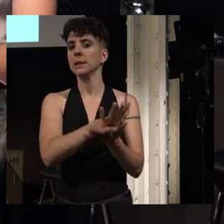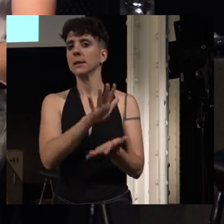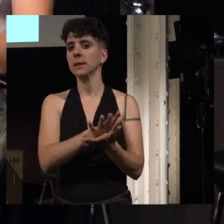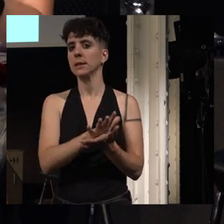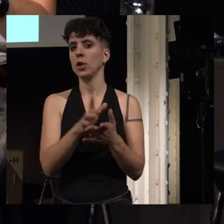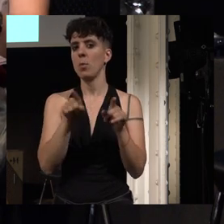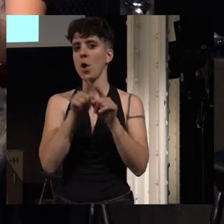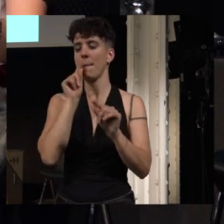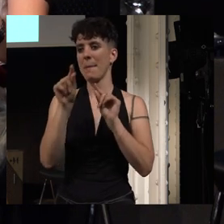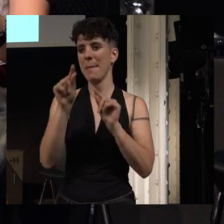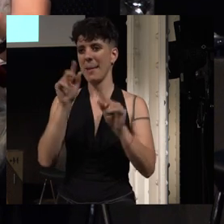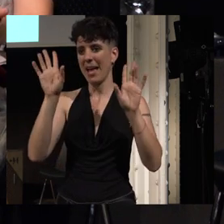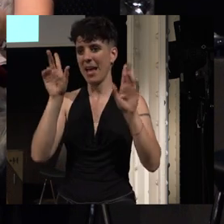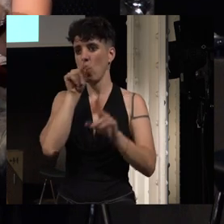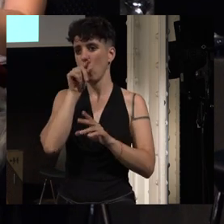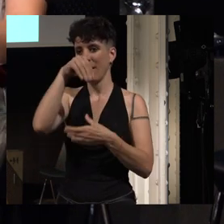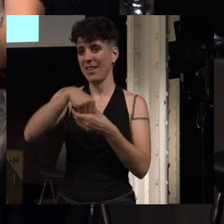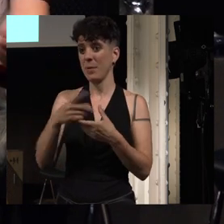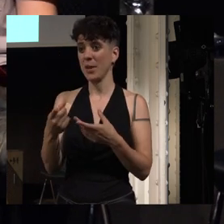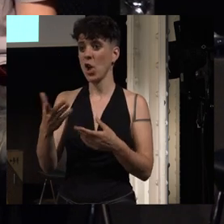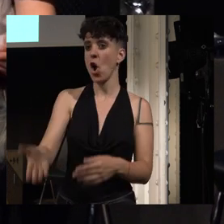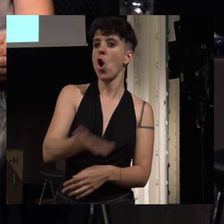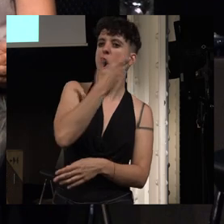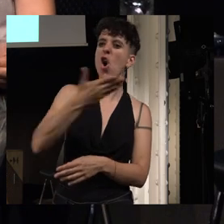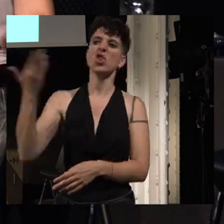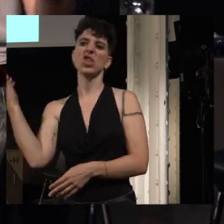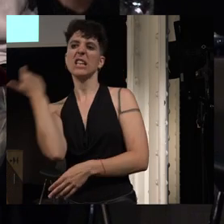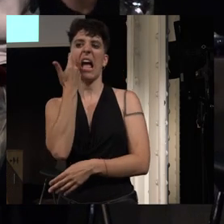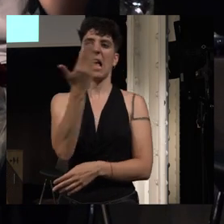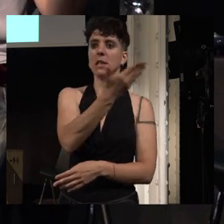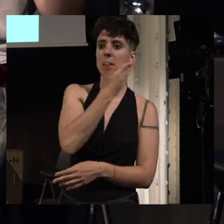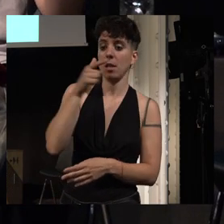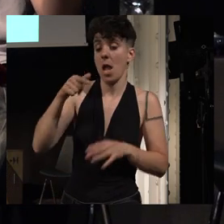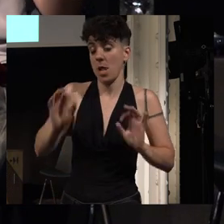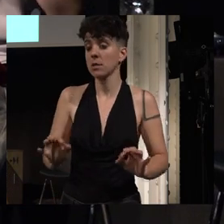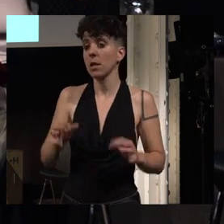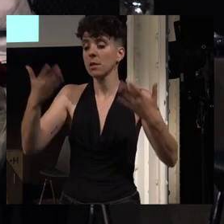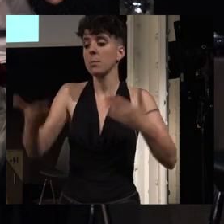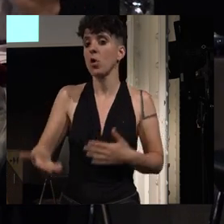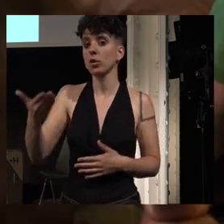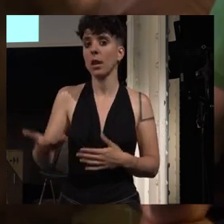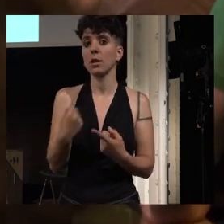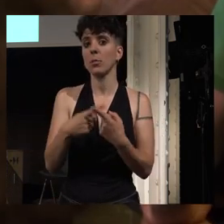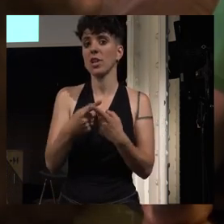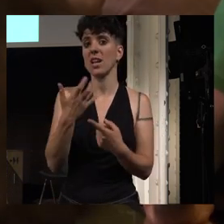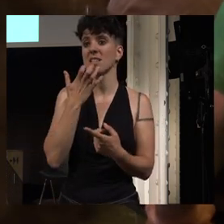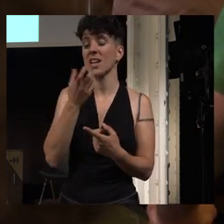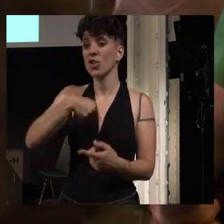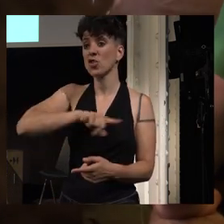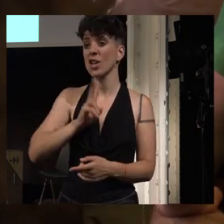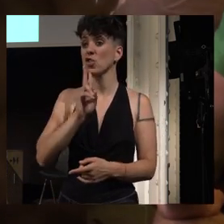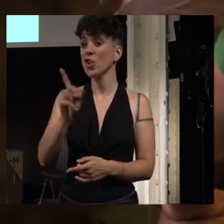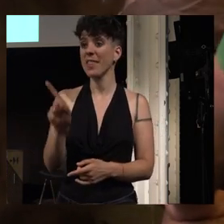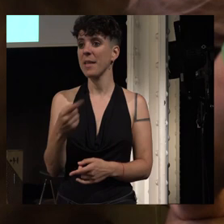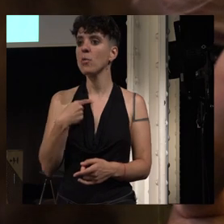es profundamente importante que las hostias nos las estemos llevando así. Porque yo les decía, piensa que cuando, si no lo decimos nosotros, todas esas galletas